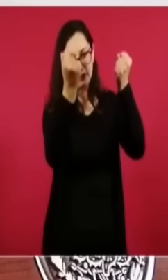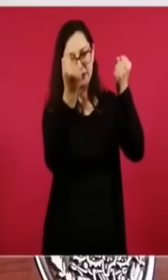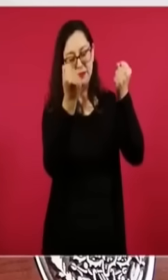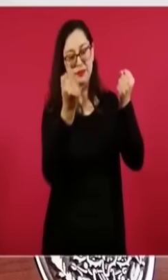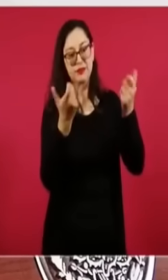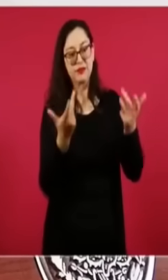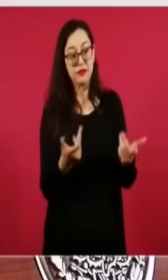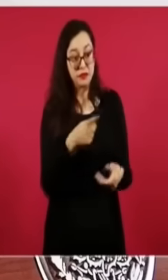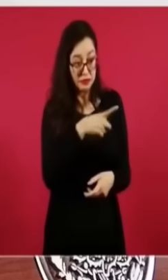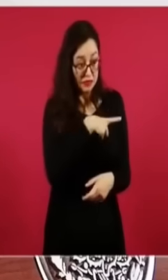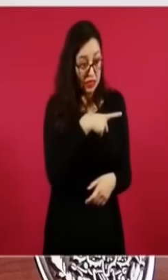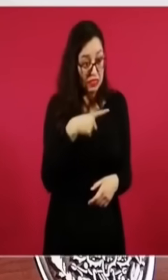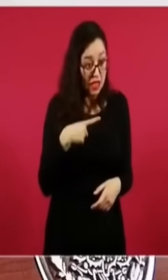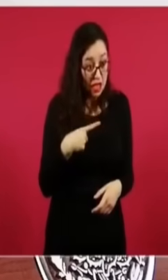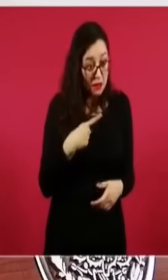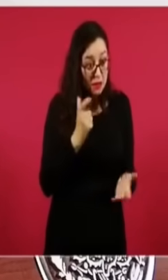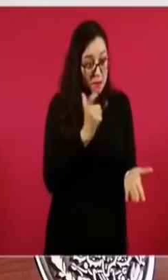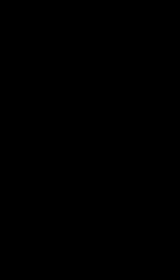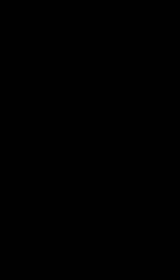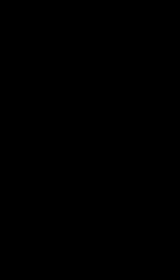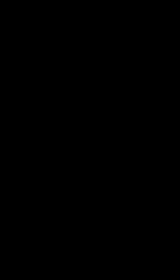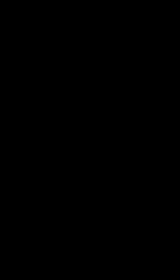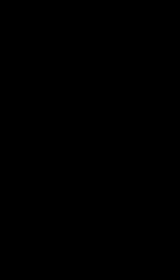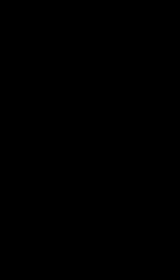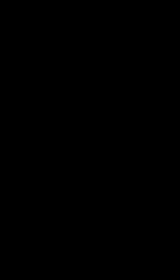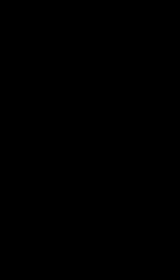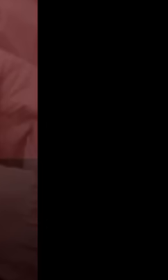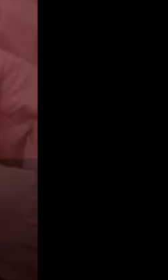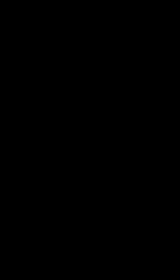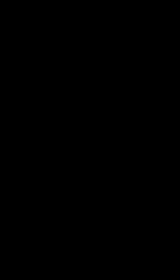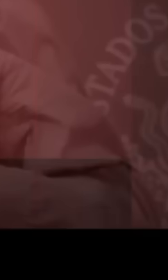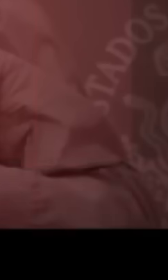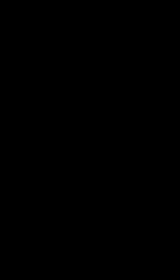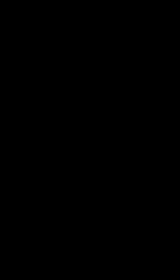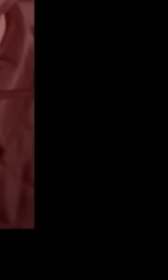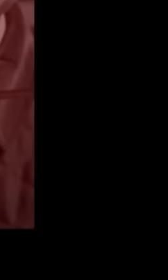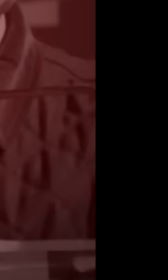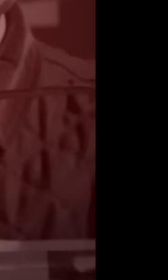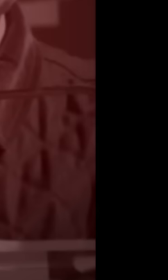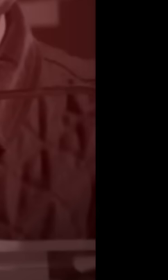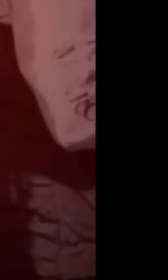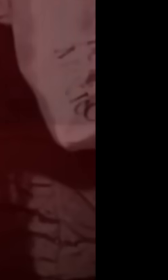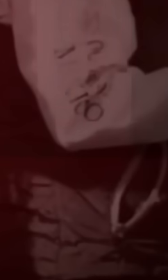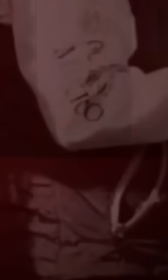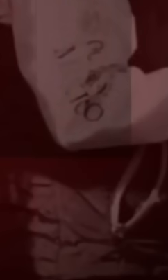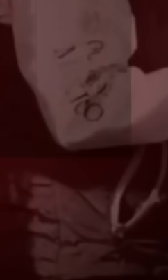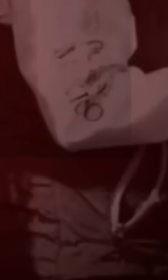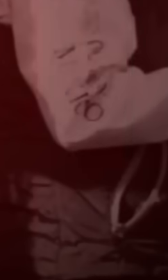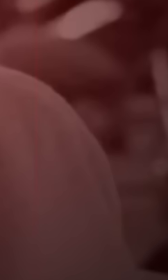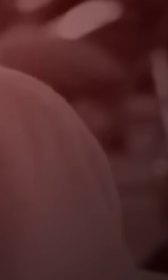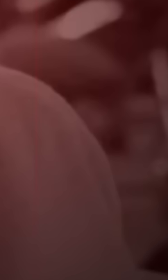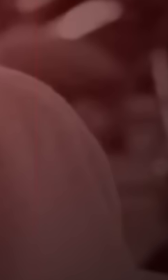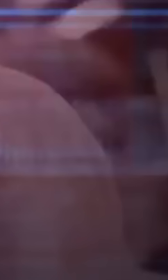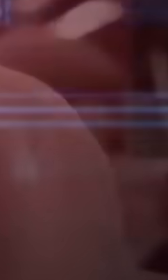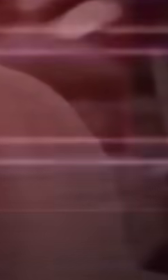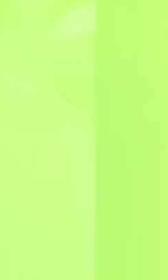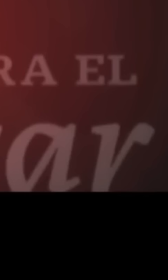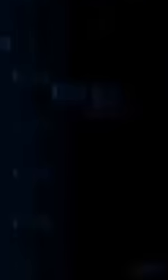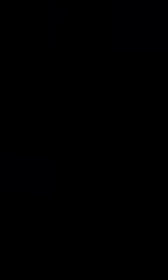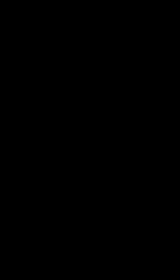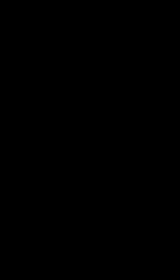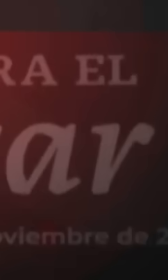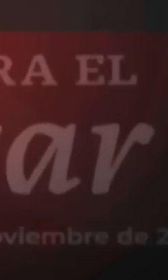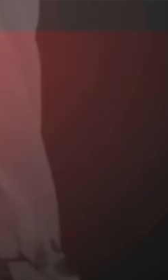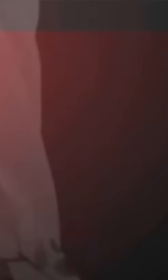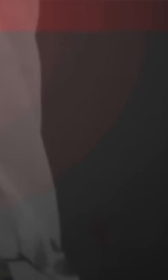Colosal y lo espero en un próximo video. El pueblo de México es mucha pieza. Antes podían engañar